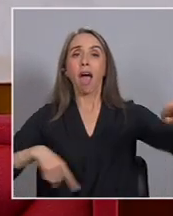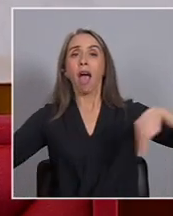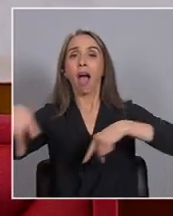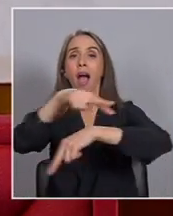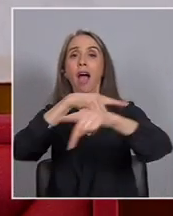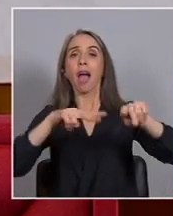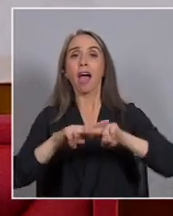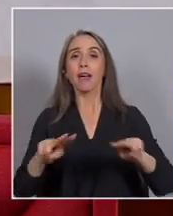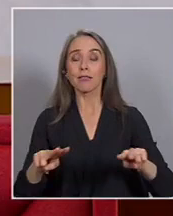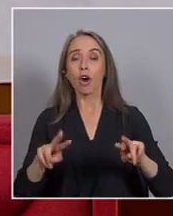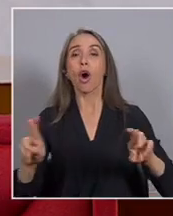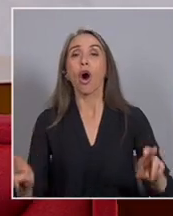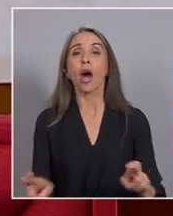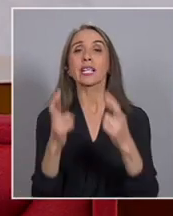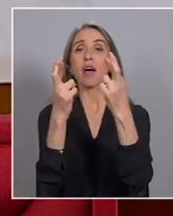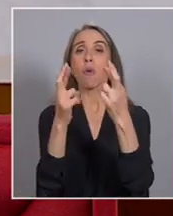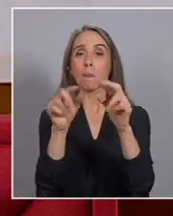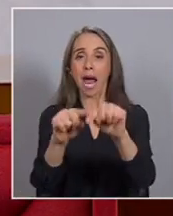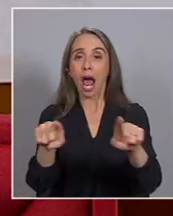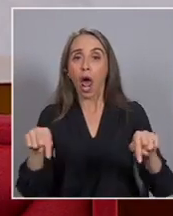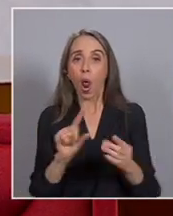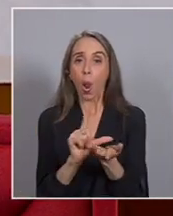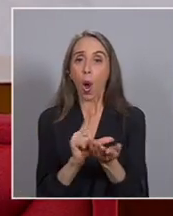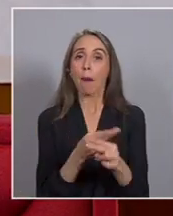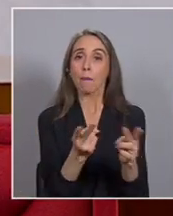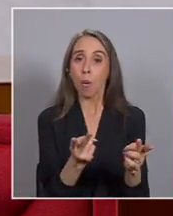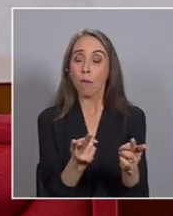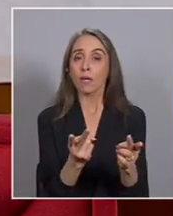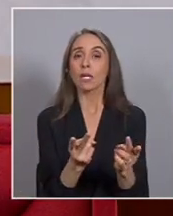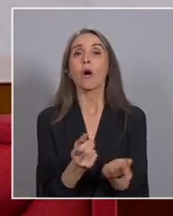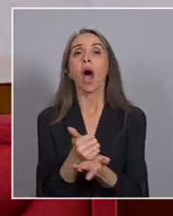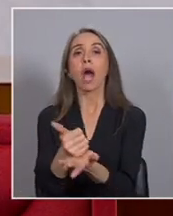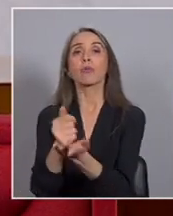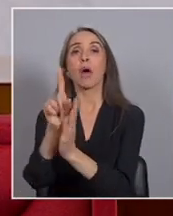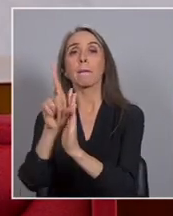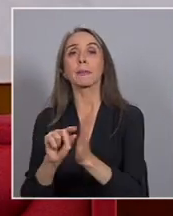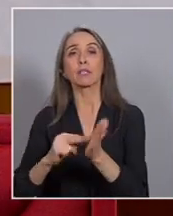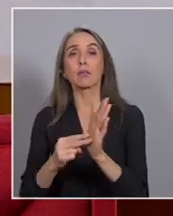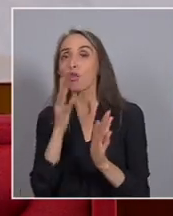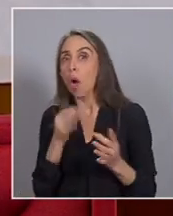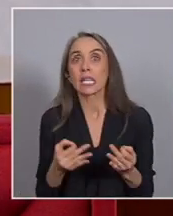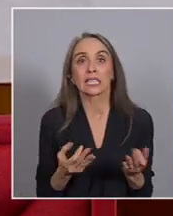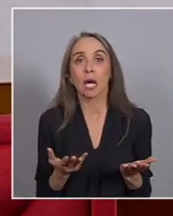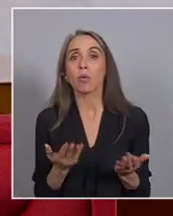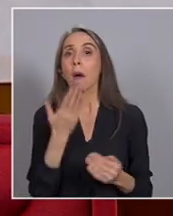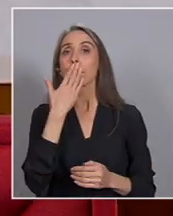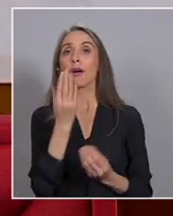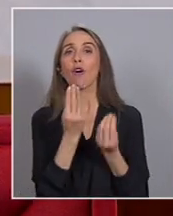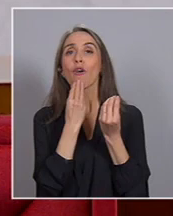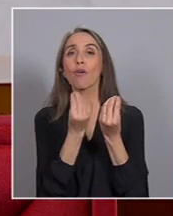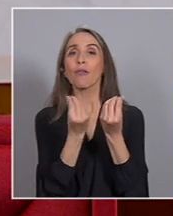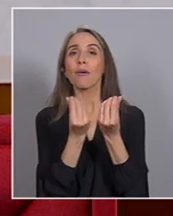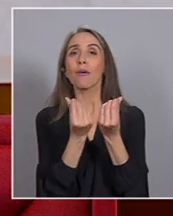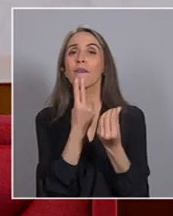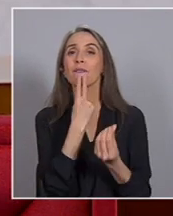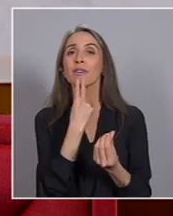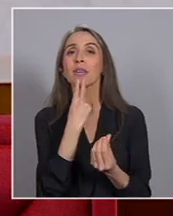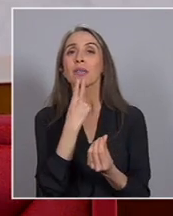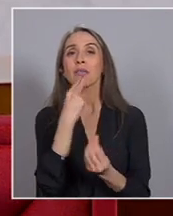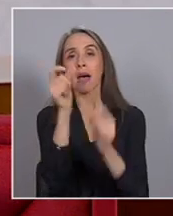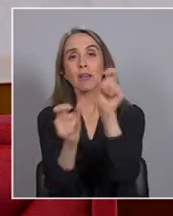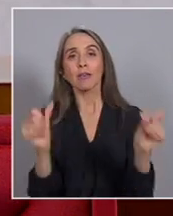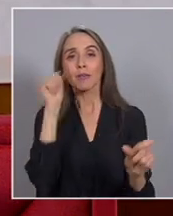eso recuperar los espacios públicos contribuye a reducir los problemas de inseguridad y mejora la vida cotidiana de las personas.